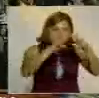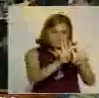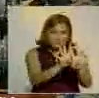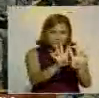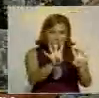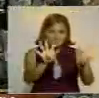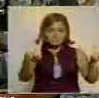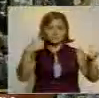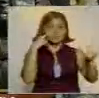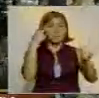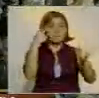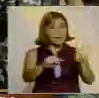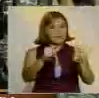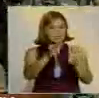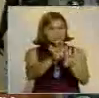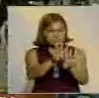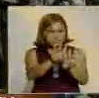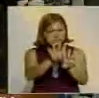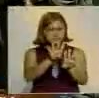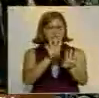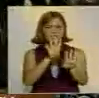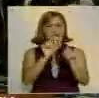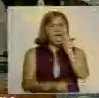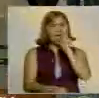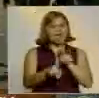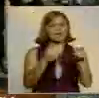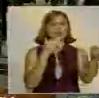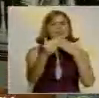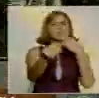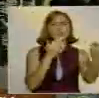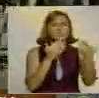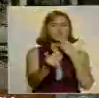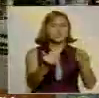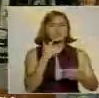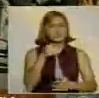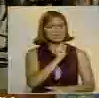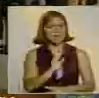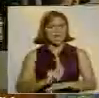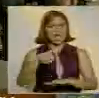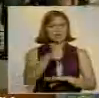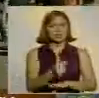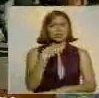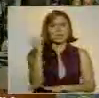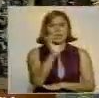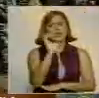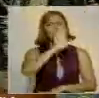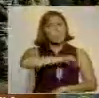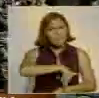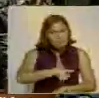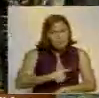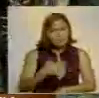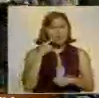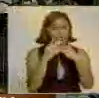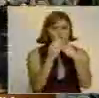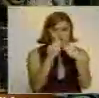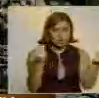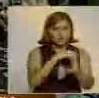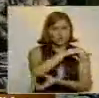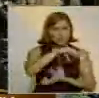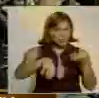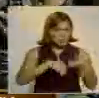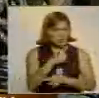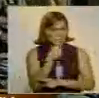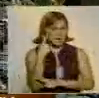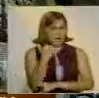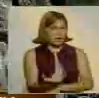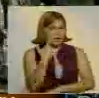están adelantando algunos diálogos con las autoridades colombianas para poder resolver esta